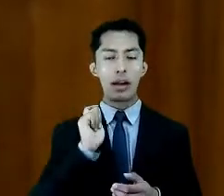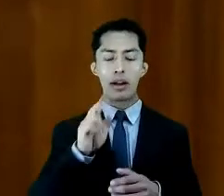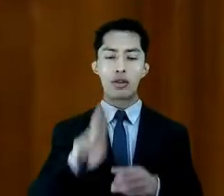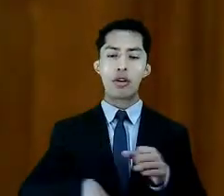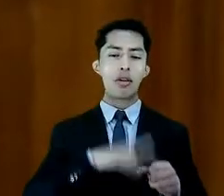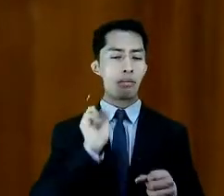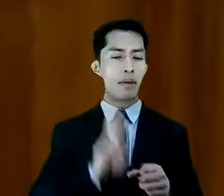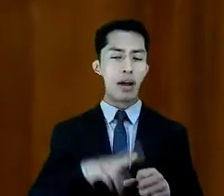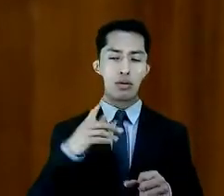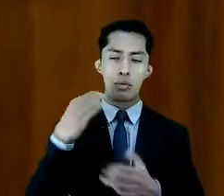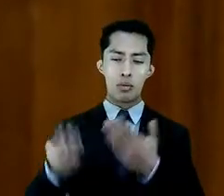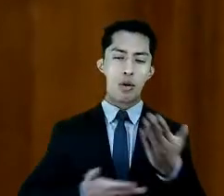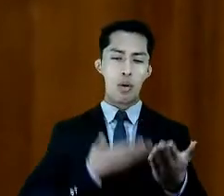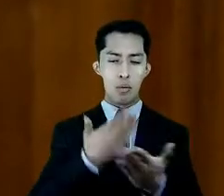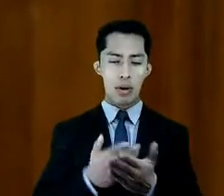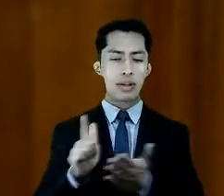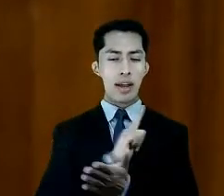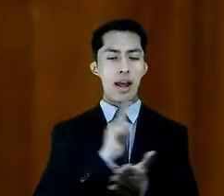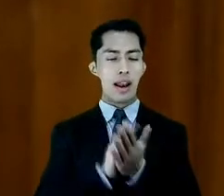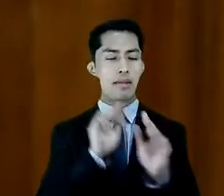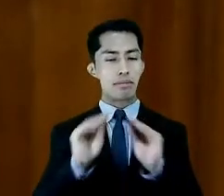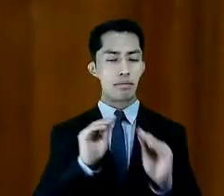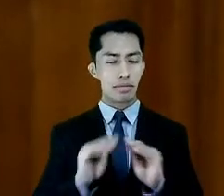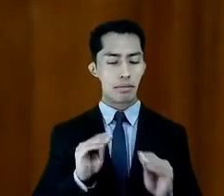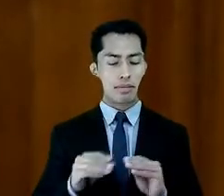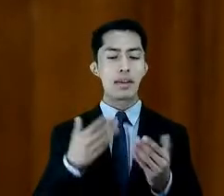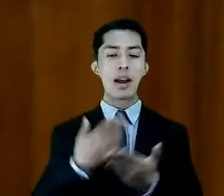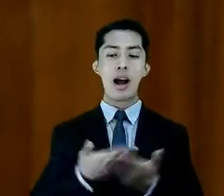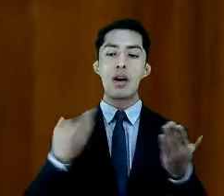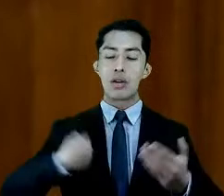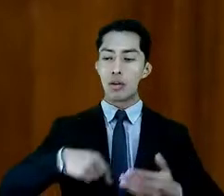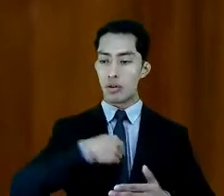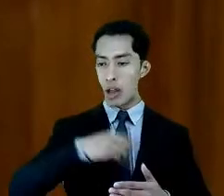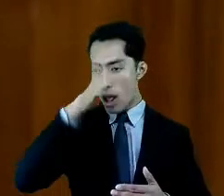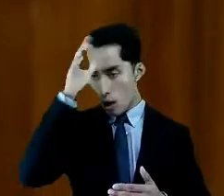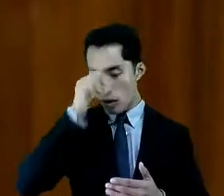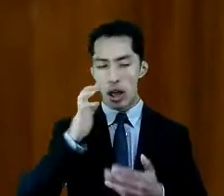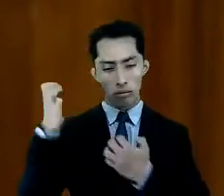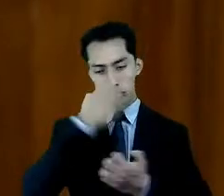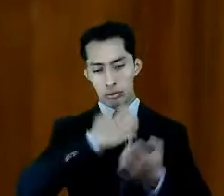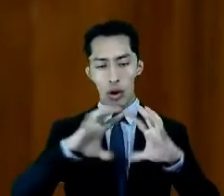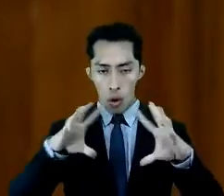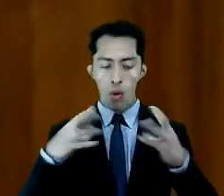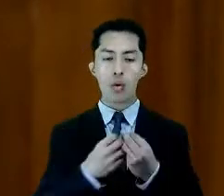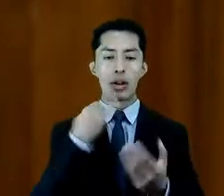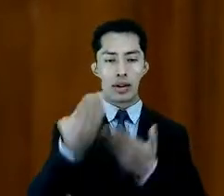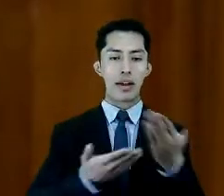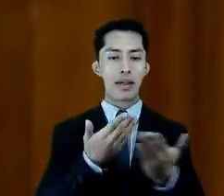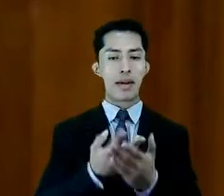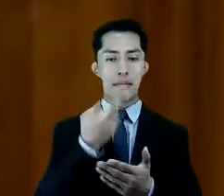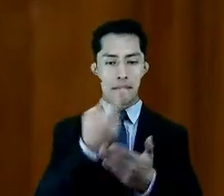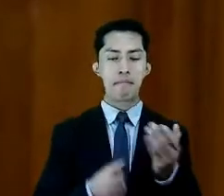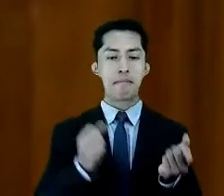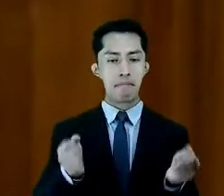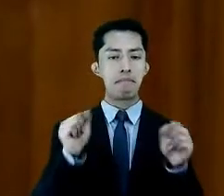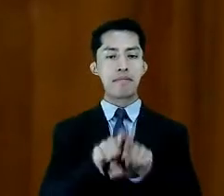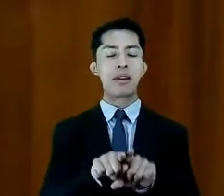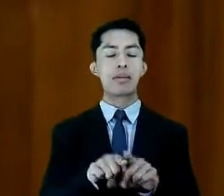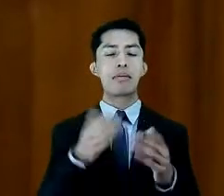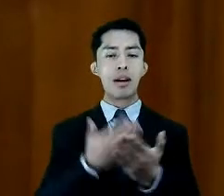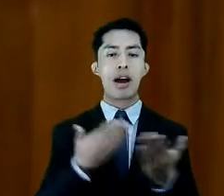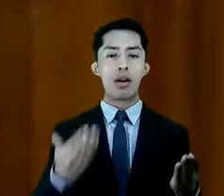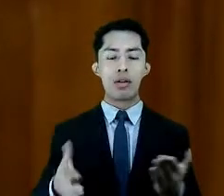de las propuestas legislativas, acordamos realizar el estudio conjunto de las iniciativas e integrar